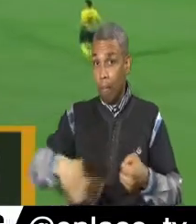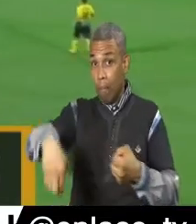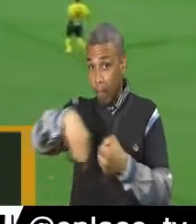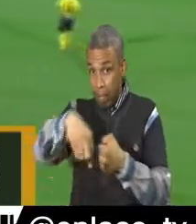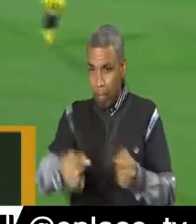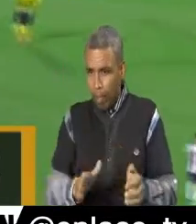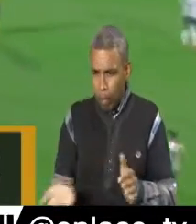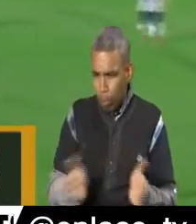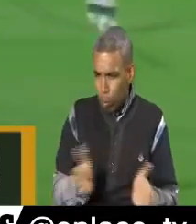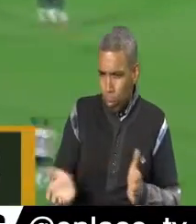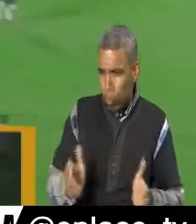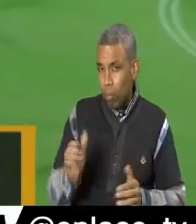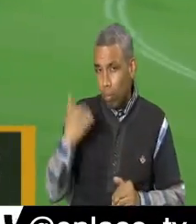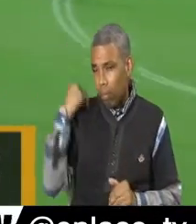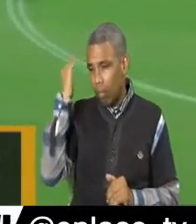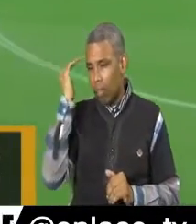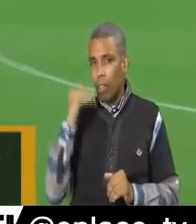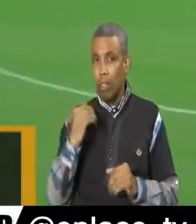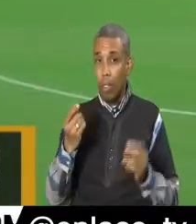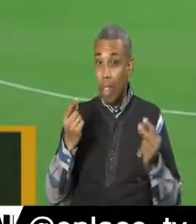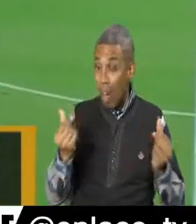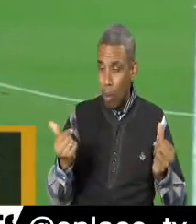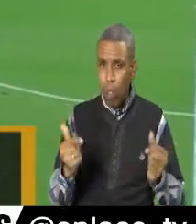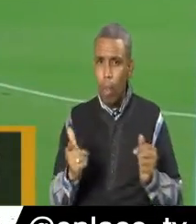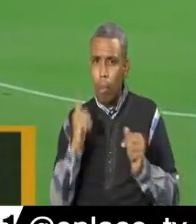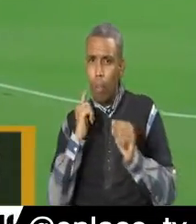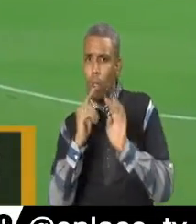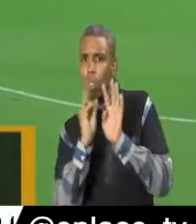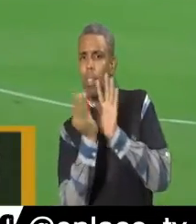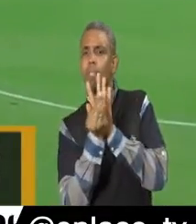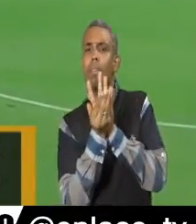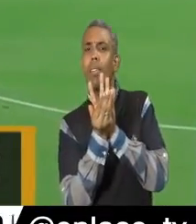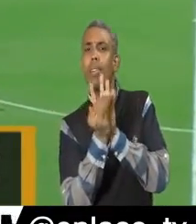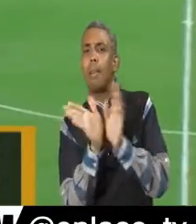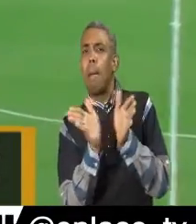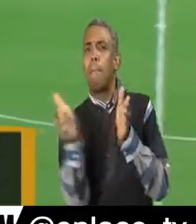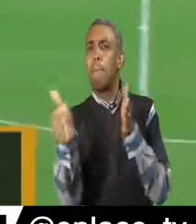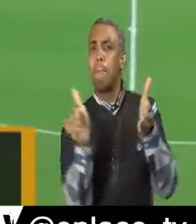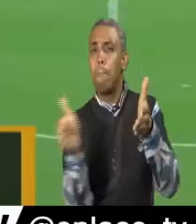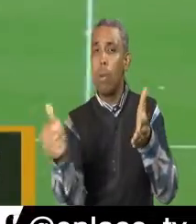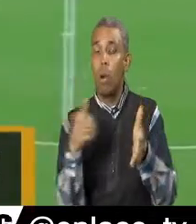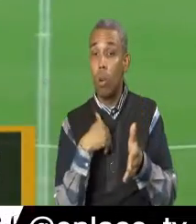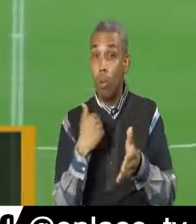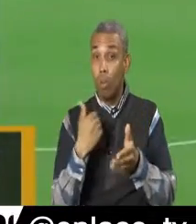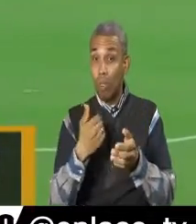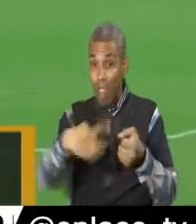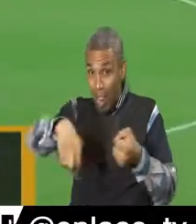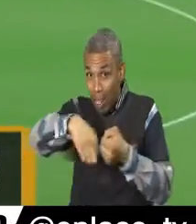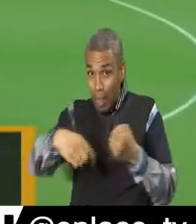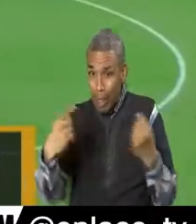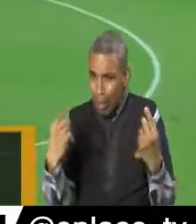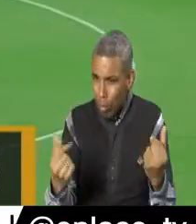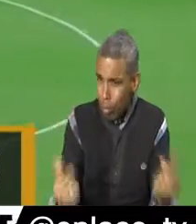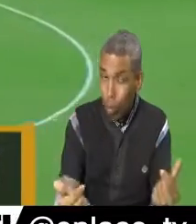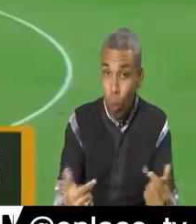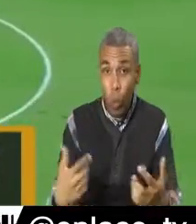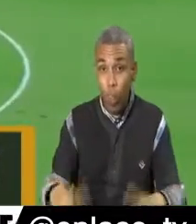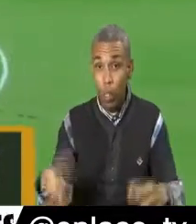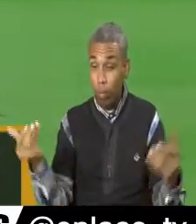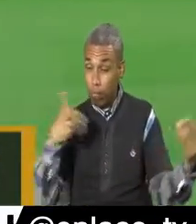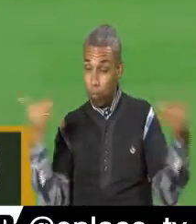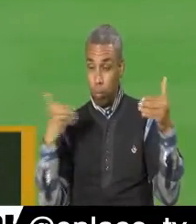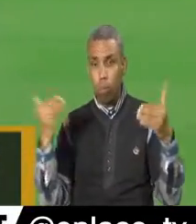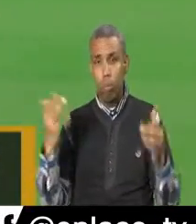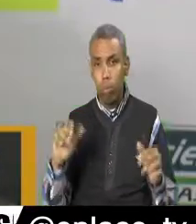era después. Su rival, repito, muy rápido, adelante, en frente de ataque. Volante como Torres o después